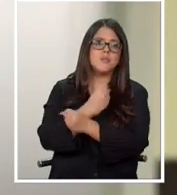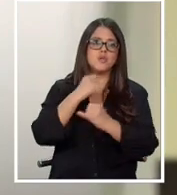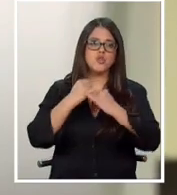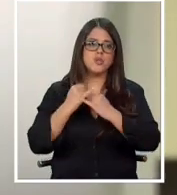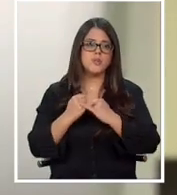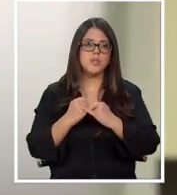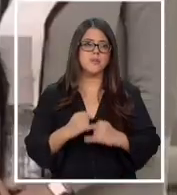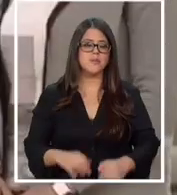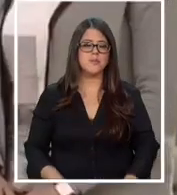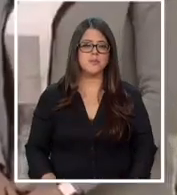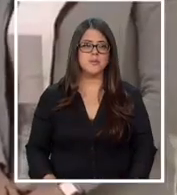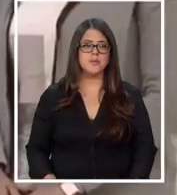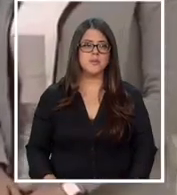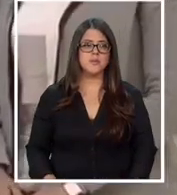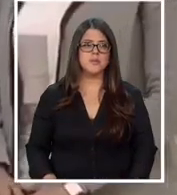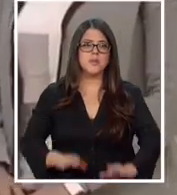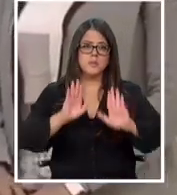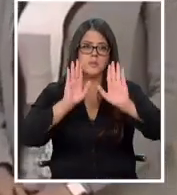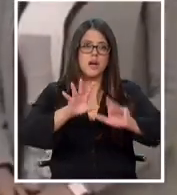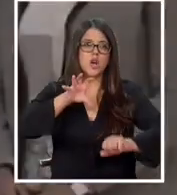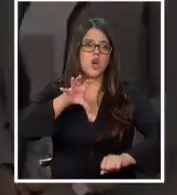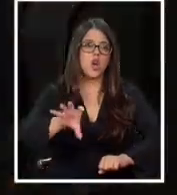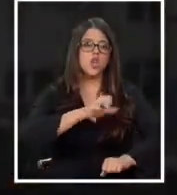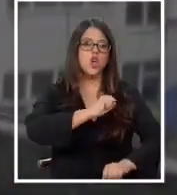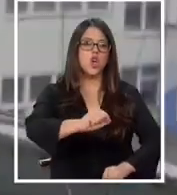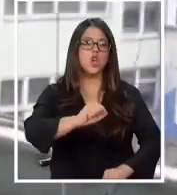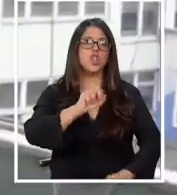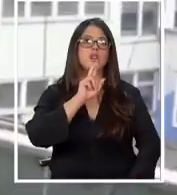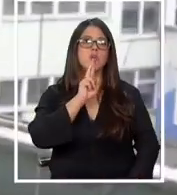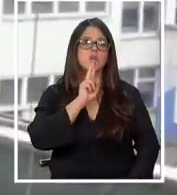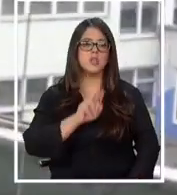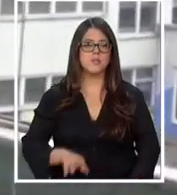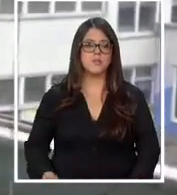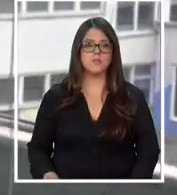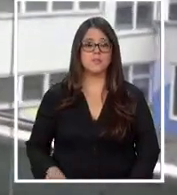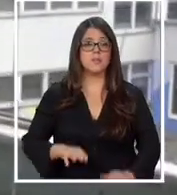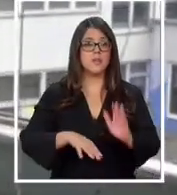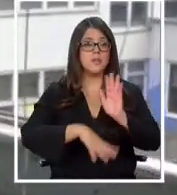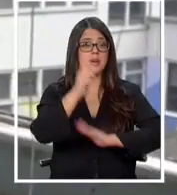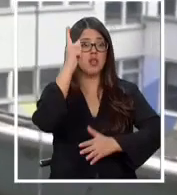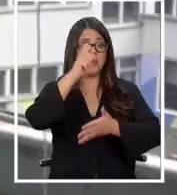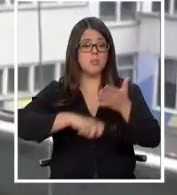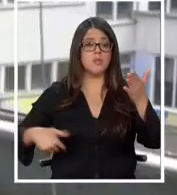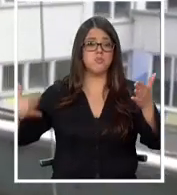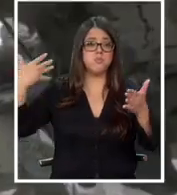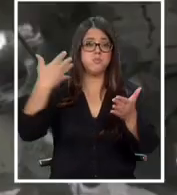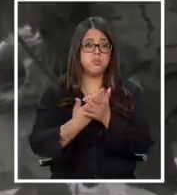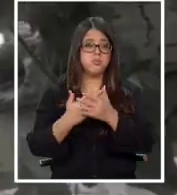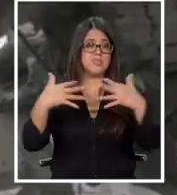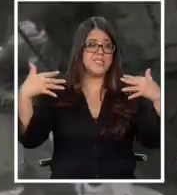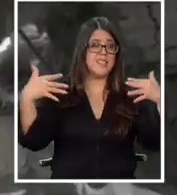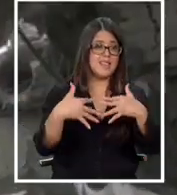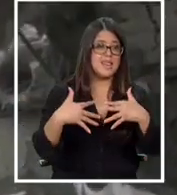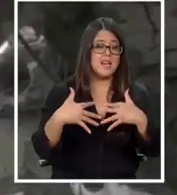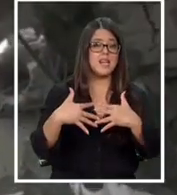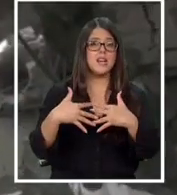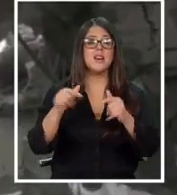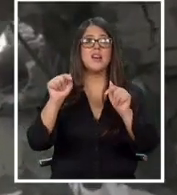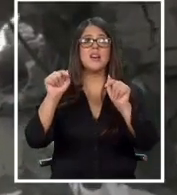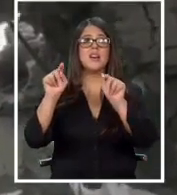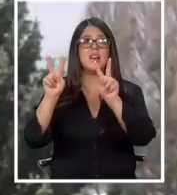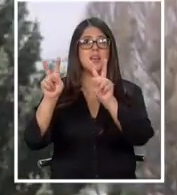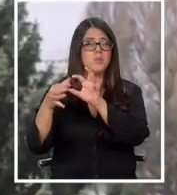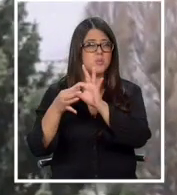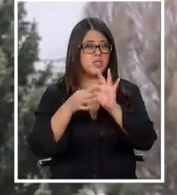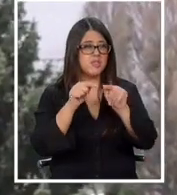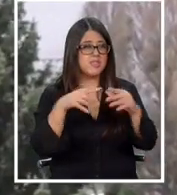amistad. ¡Detengan el odio contra Rusia! A más de un mes del inicio de la invasión, los efectos de la guerra